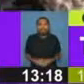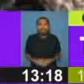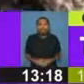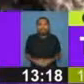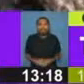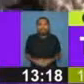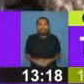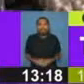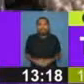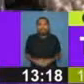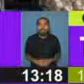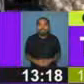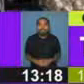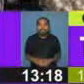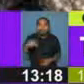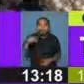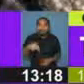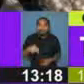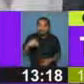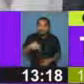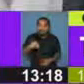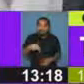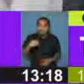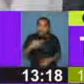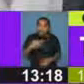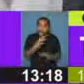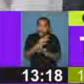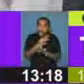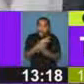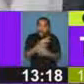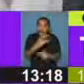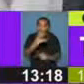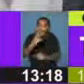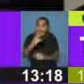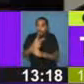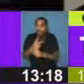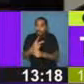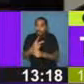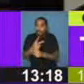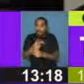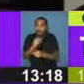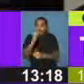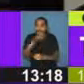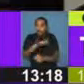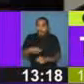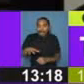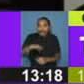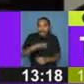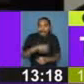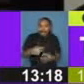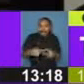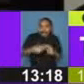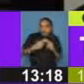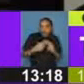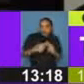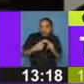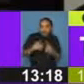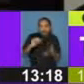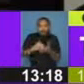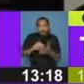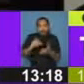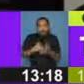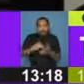obviamente imiento que es la escuela secundaria rural mediada por tic que se crea